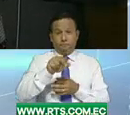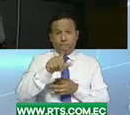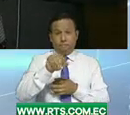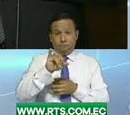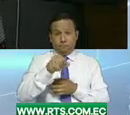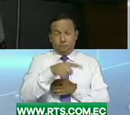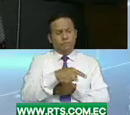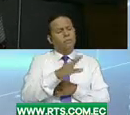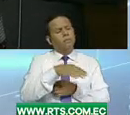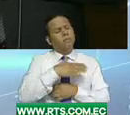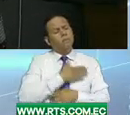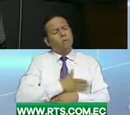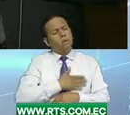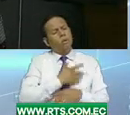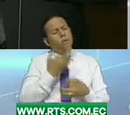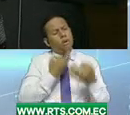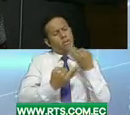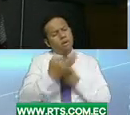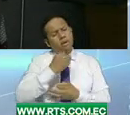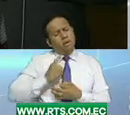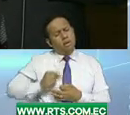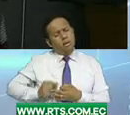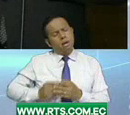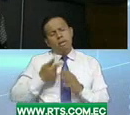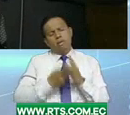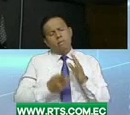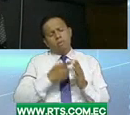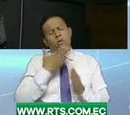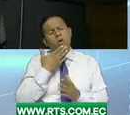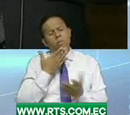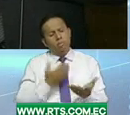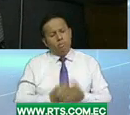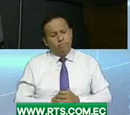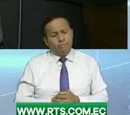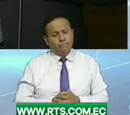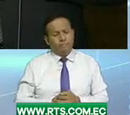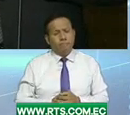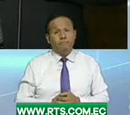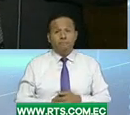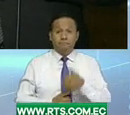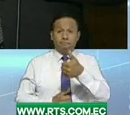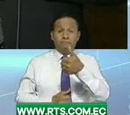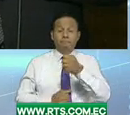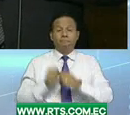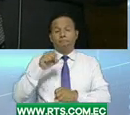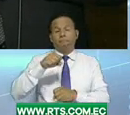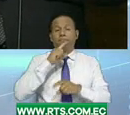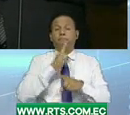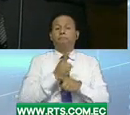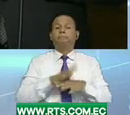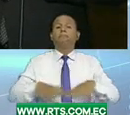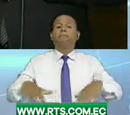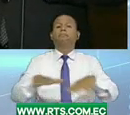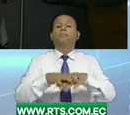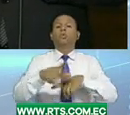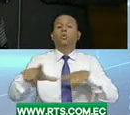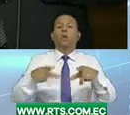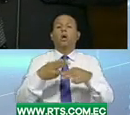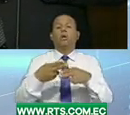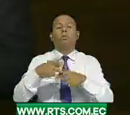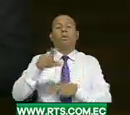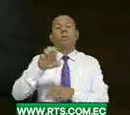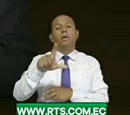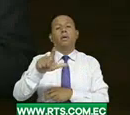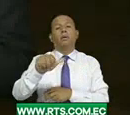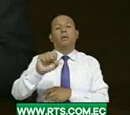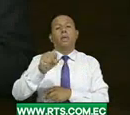detalles de esta terrible noticia también. Así es, esto ocurrió en la cooperativa Elsa, en el cantón Durán, provincia de Guayas,